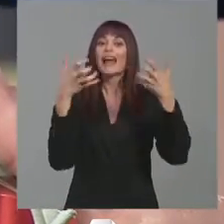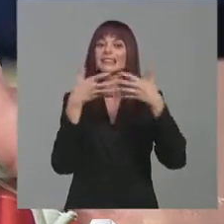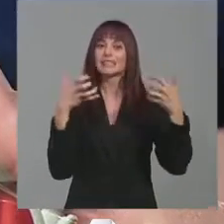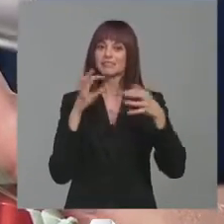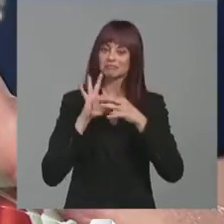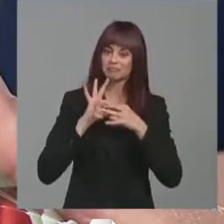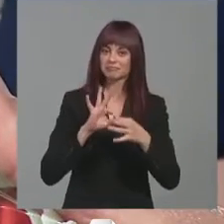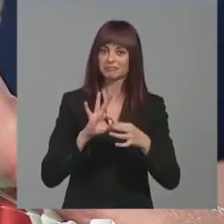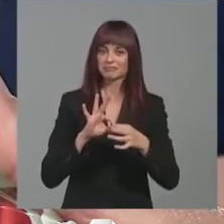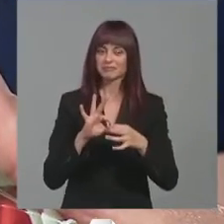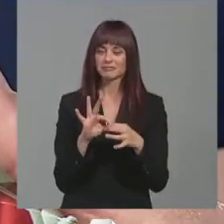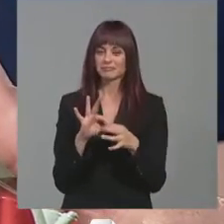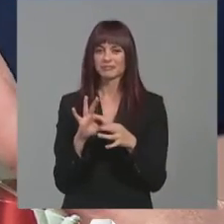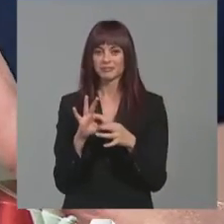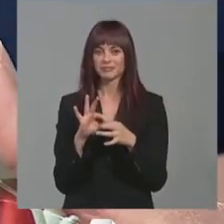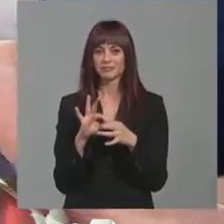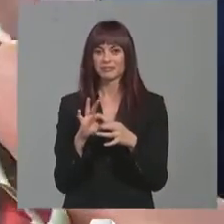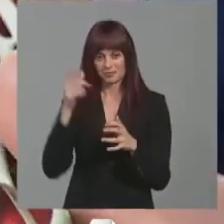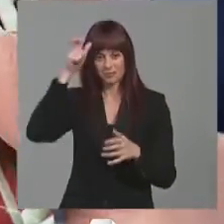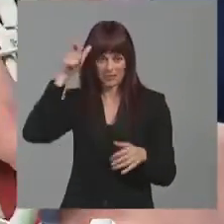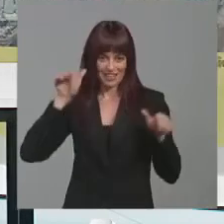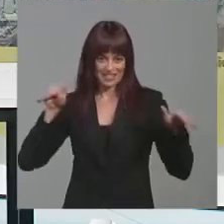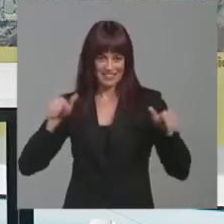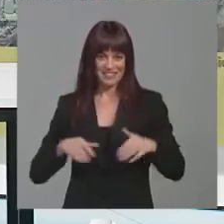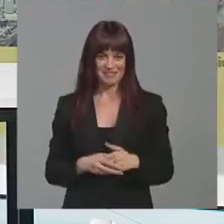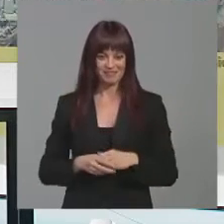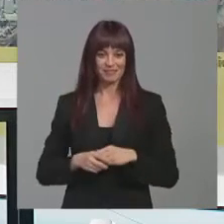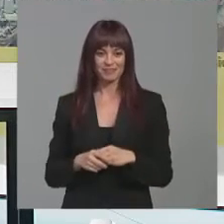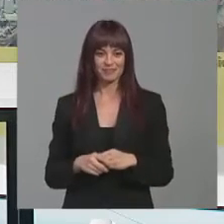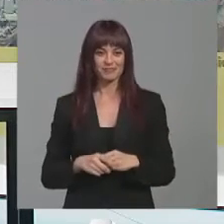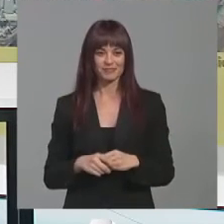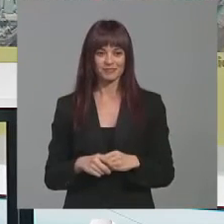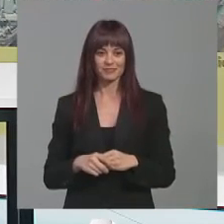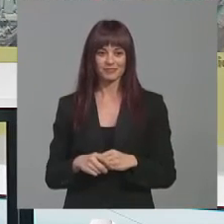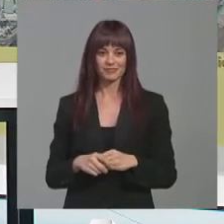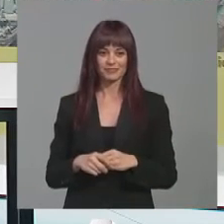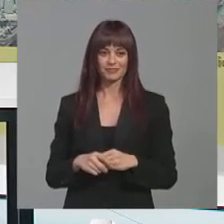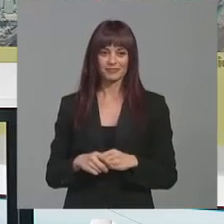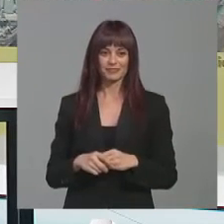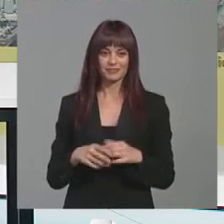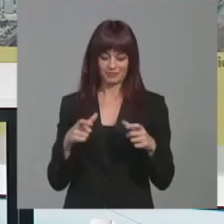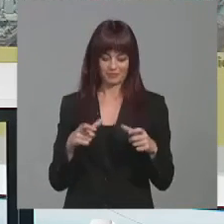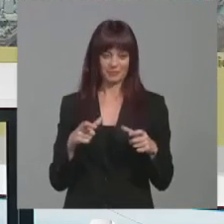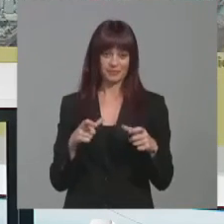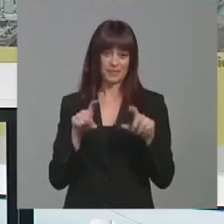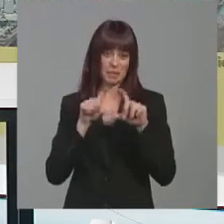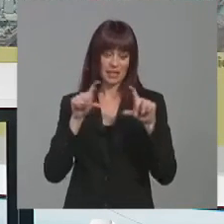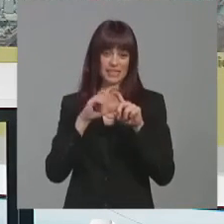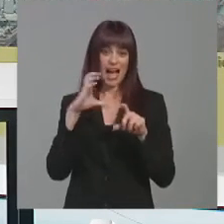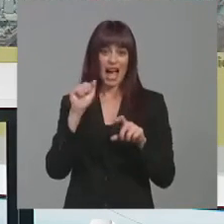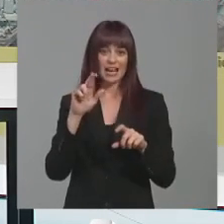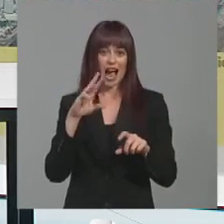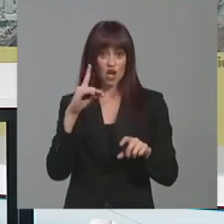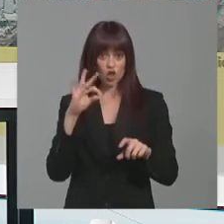referencia a al municipio de alcantarilla y en y que son del Cardoso de nuestro trovero